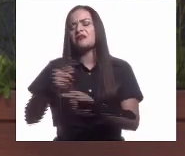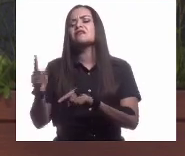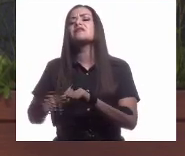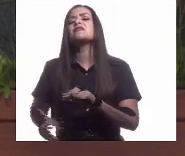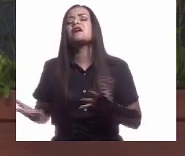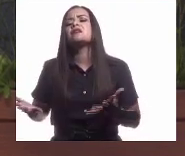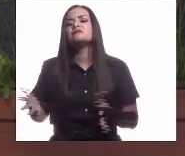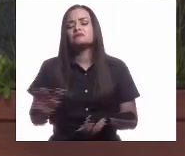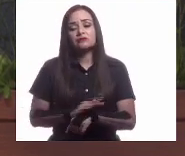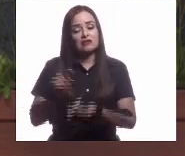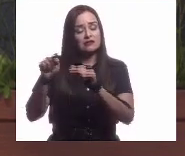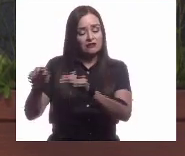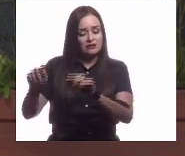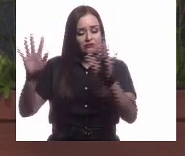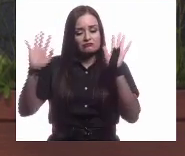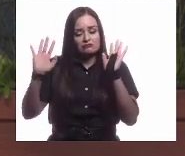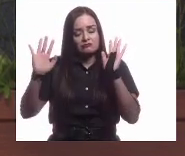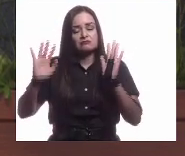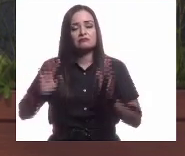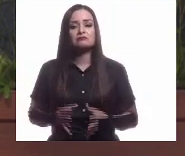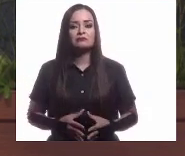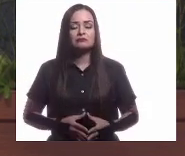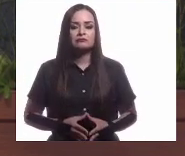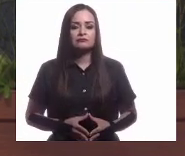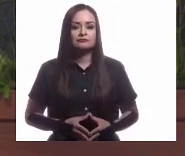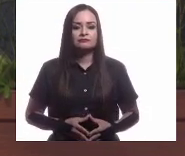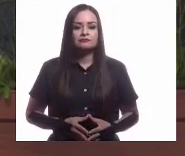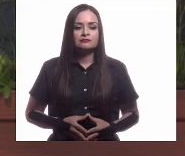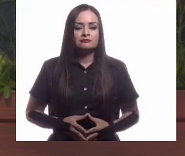nunca, amigos y amigas,